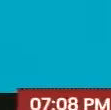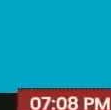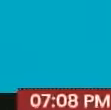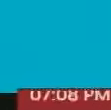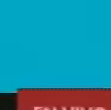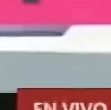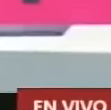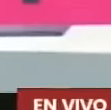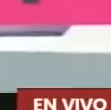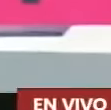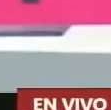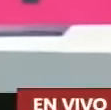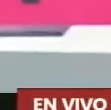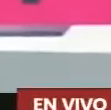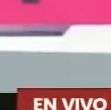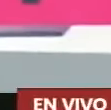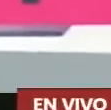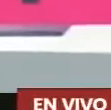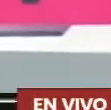Maduro más.